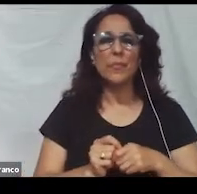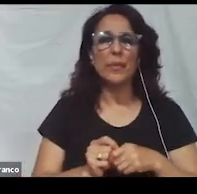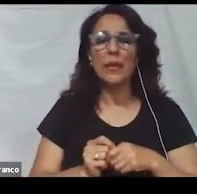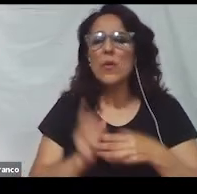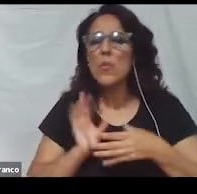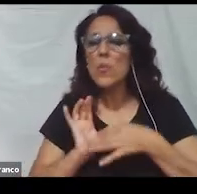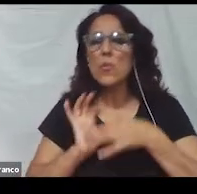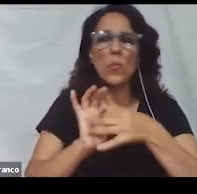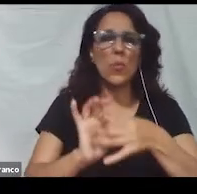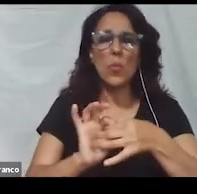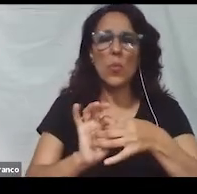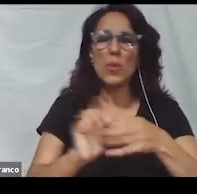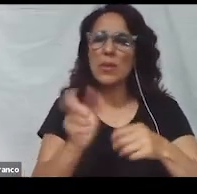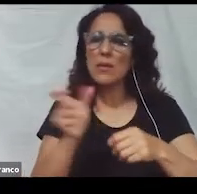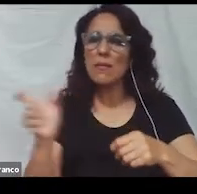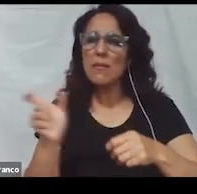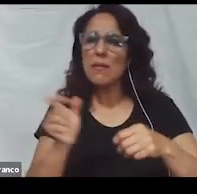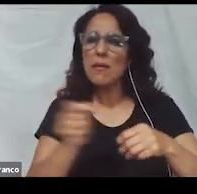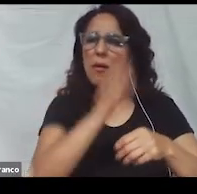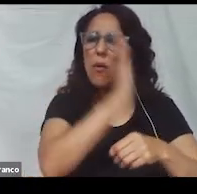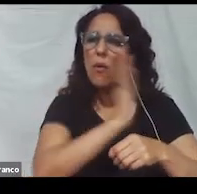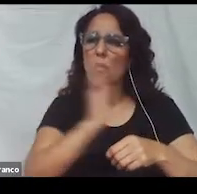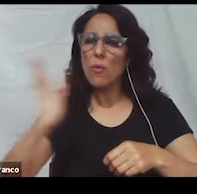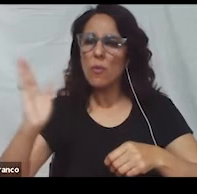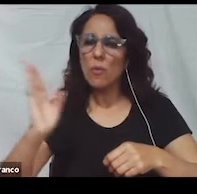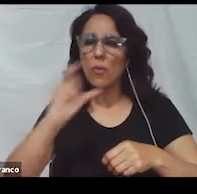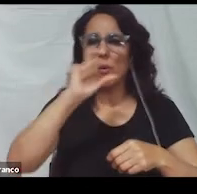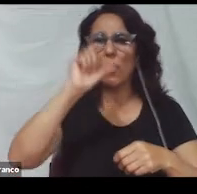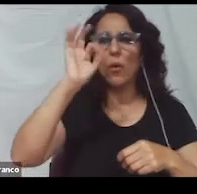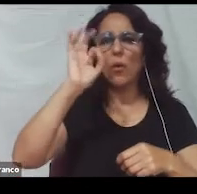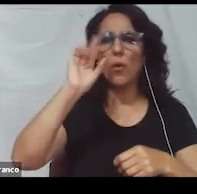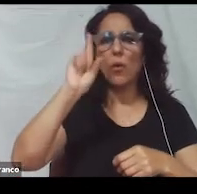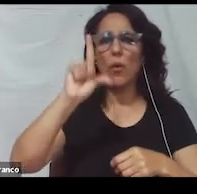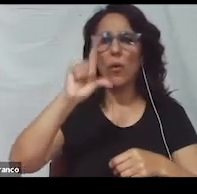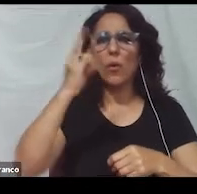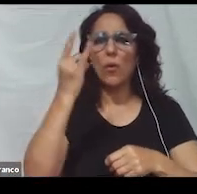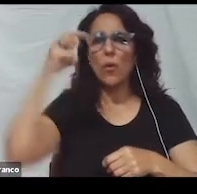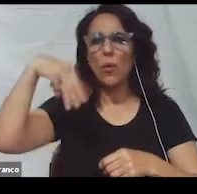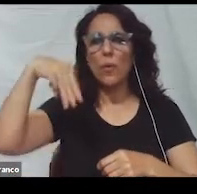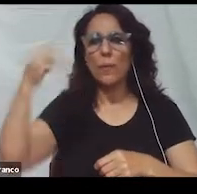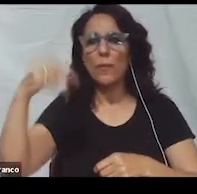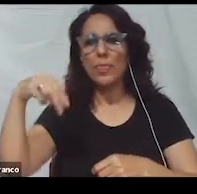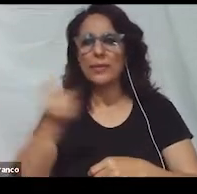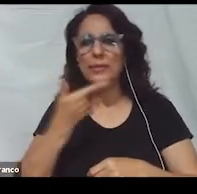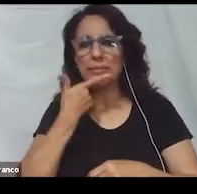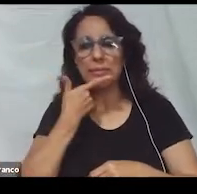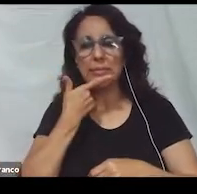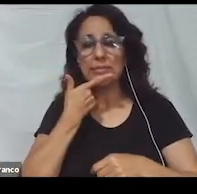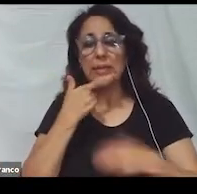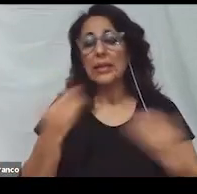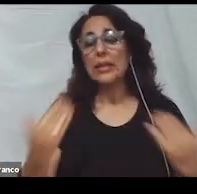o span, que es unir filas o unir columnas en ciertas partes determinadas. Traten de que la